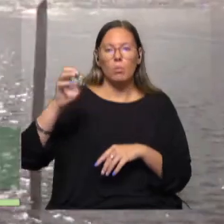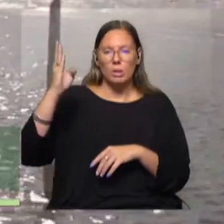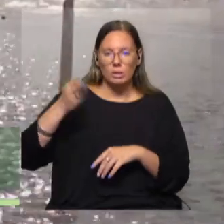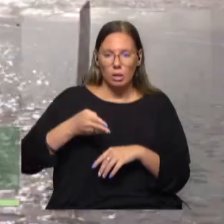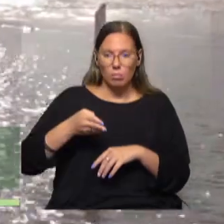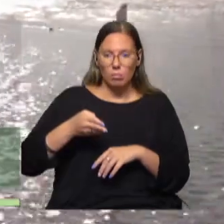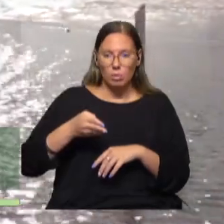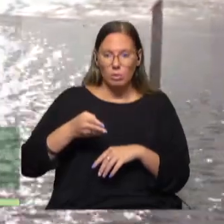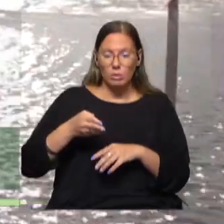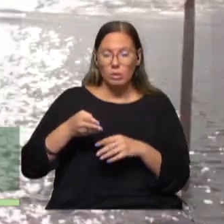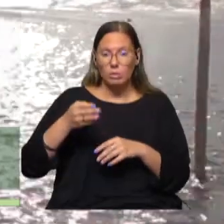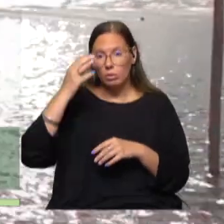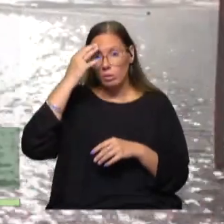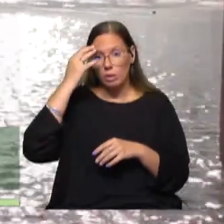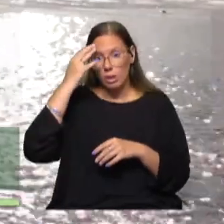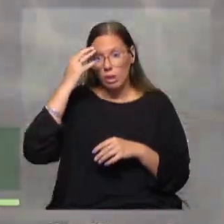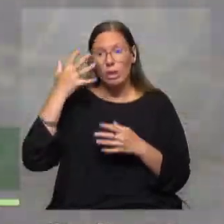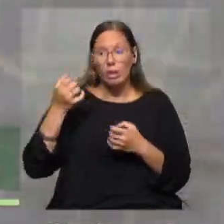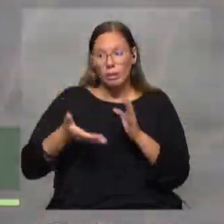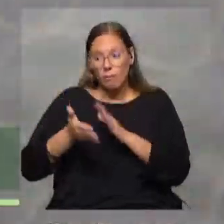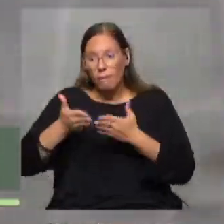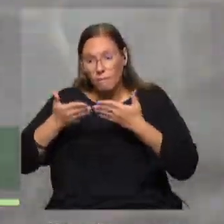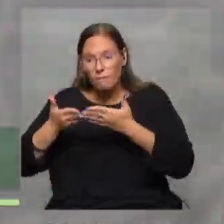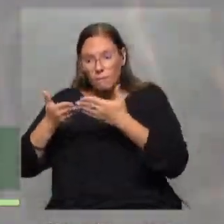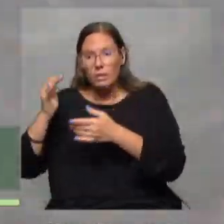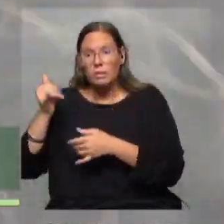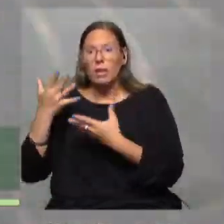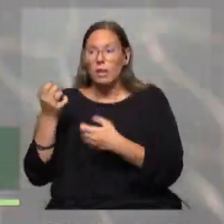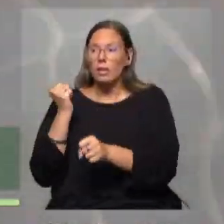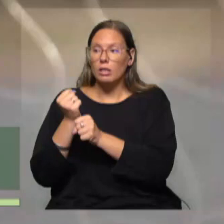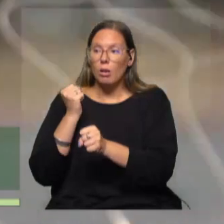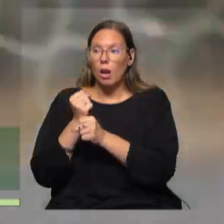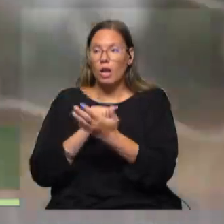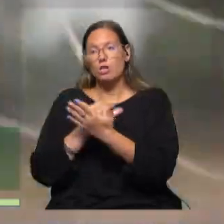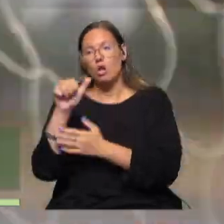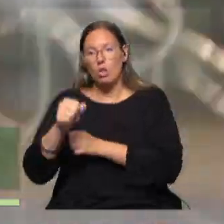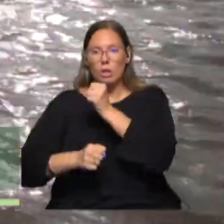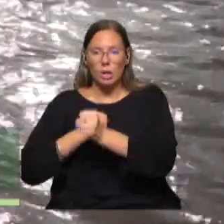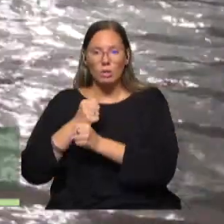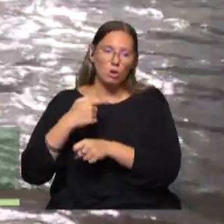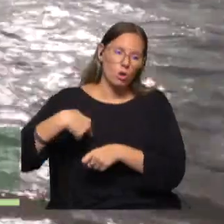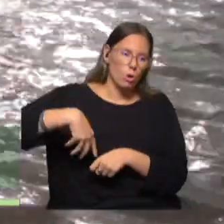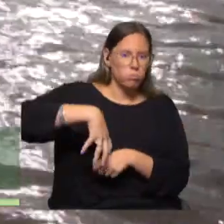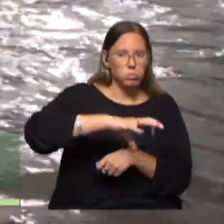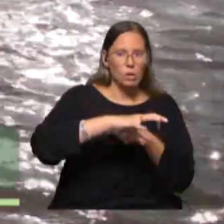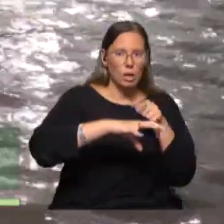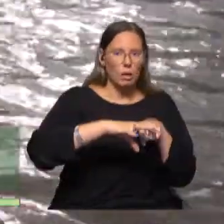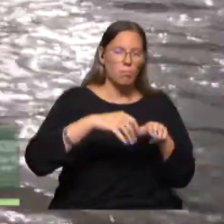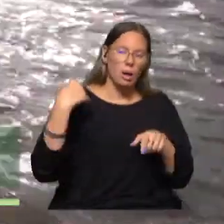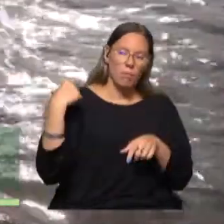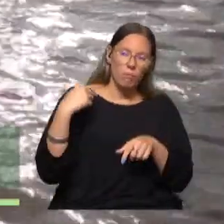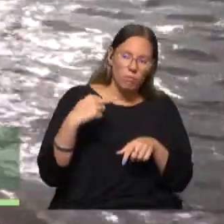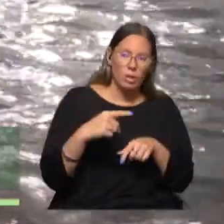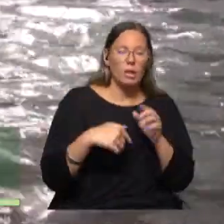de la cámara armadora, que está dispuesto a salir, que quiere trabajar todo el año, y bueno, y hay otro, el más conservador, el